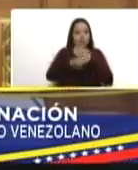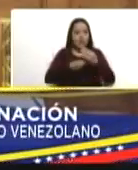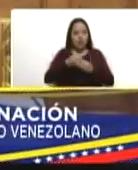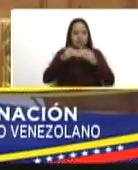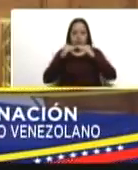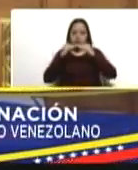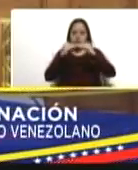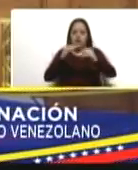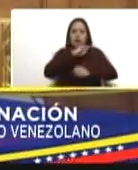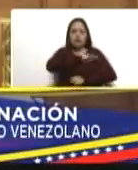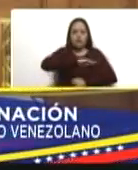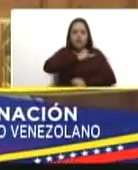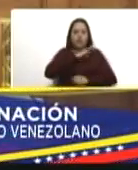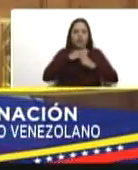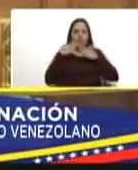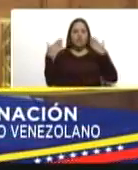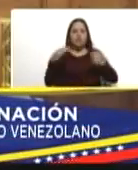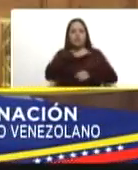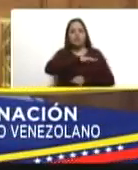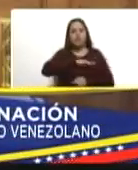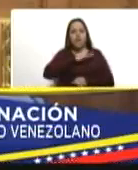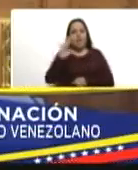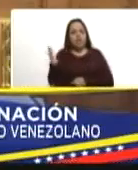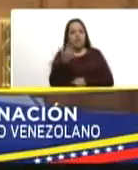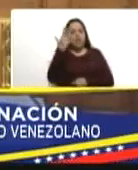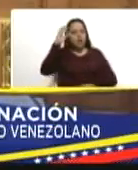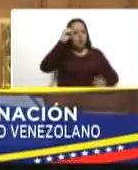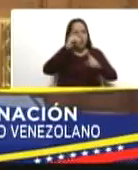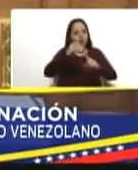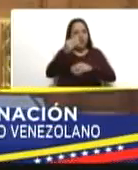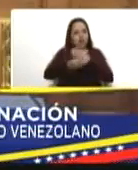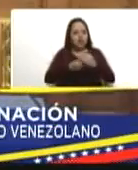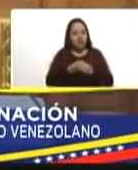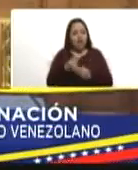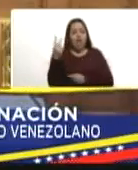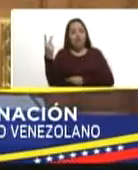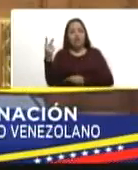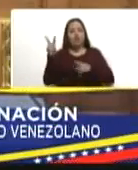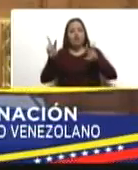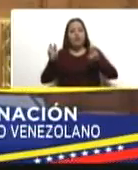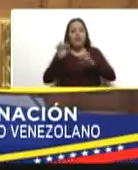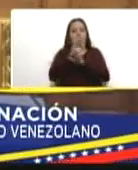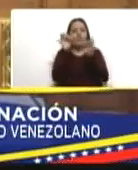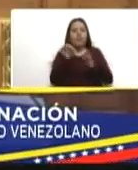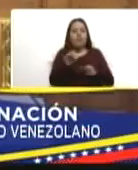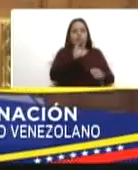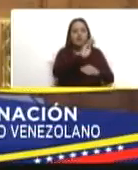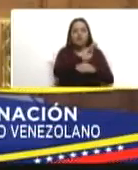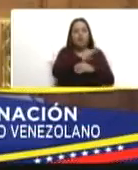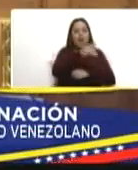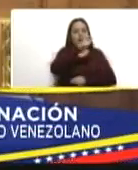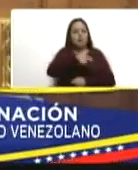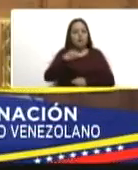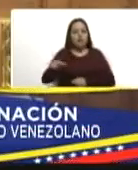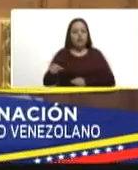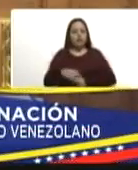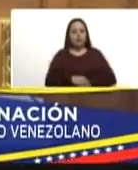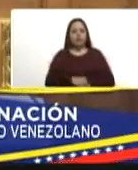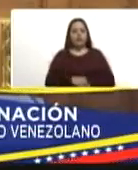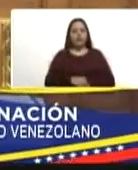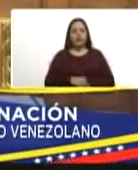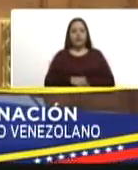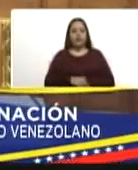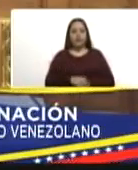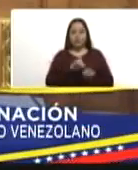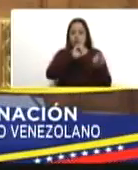tuvimos las misiones grandes misiones quinta meta cumplida creamos dos nuevas herramientas para proteger al pueblo no